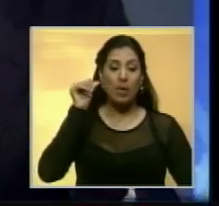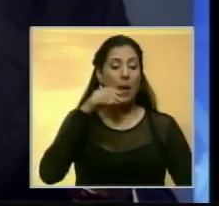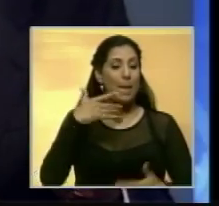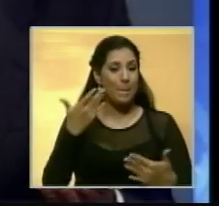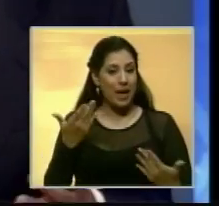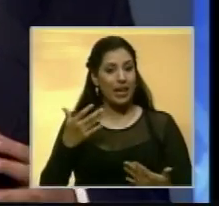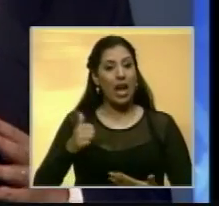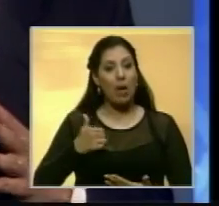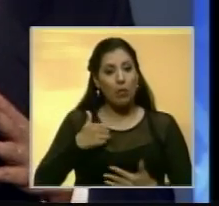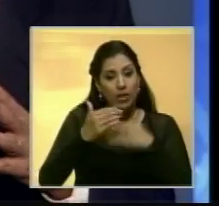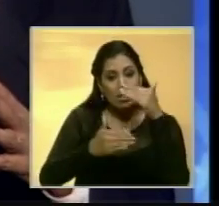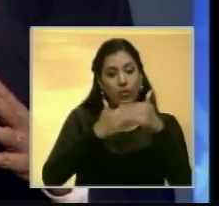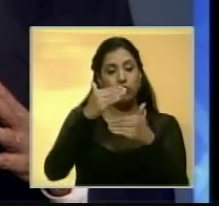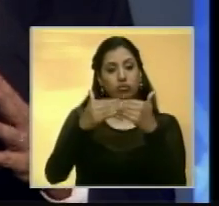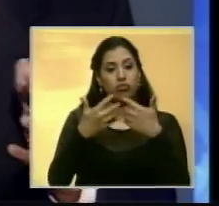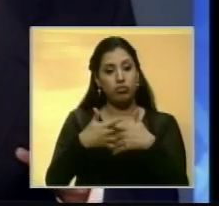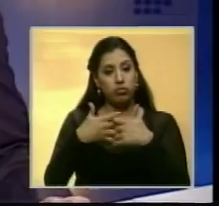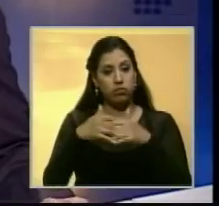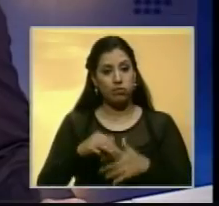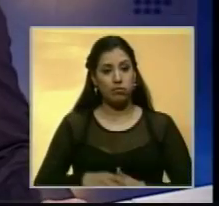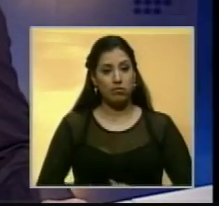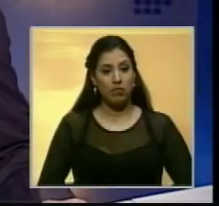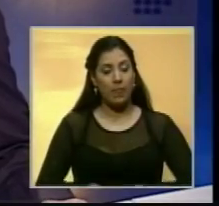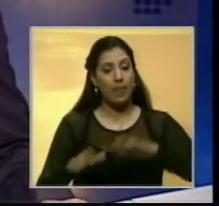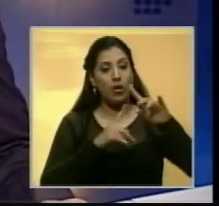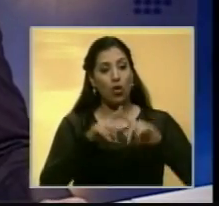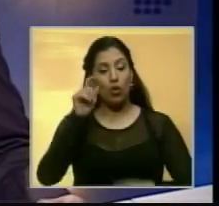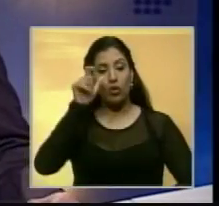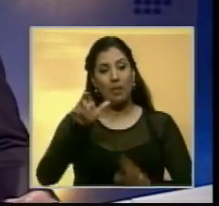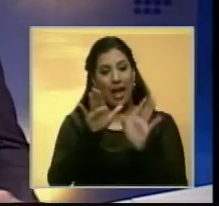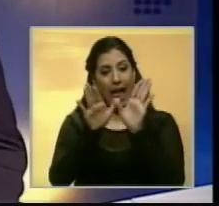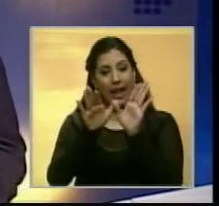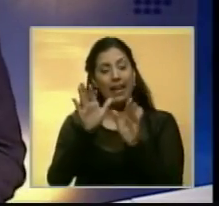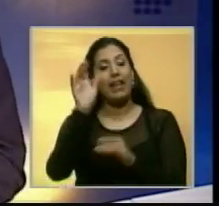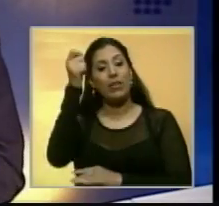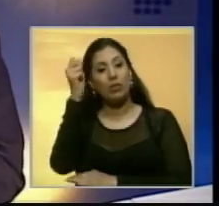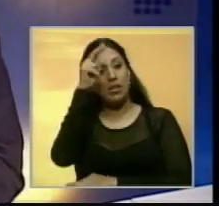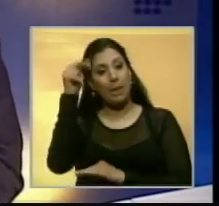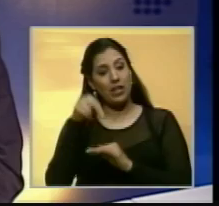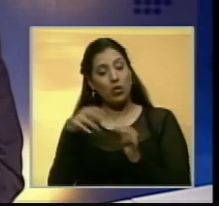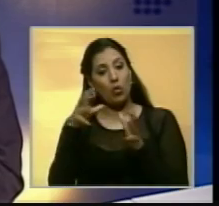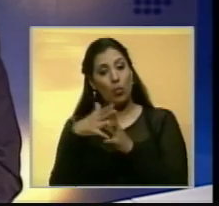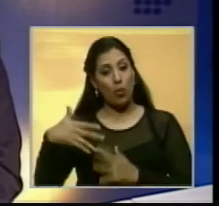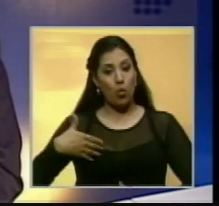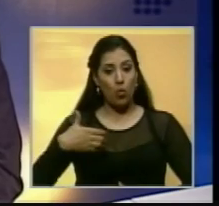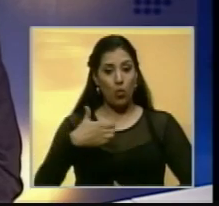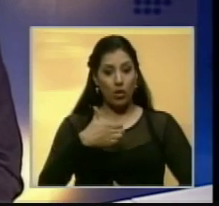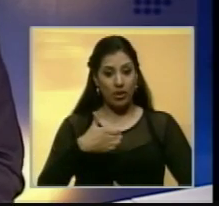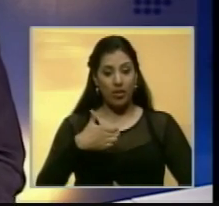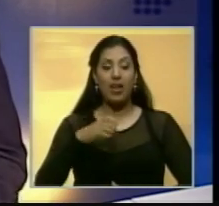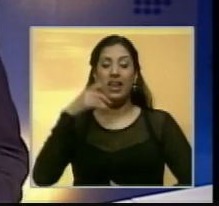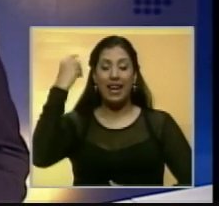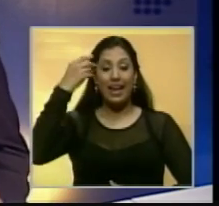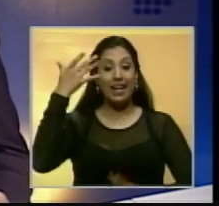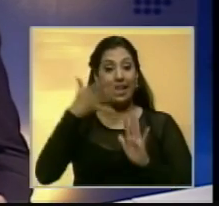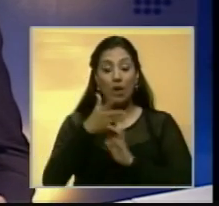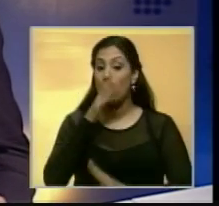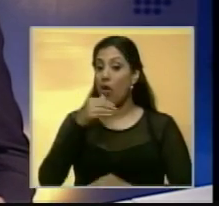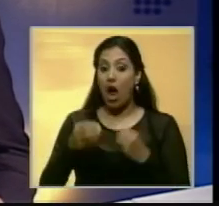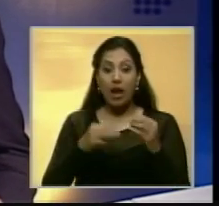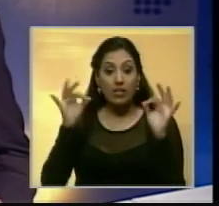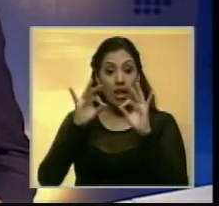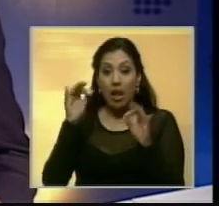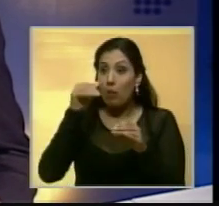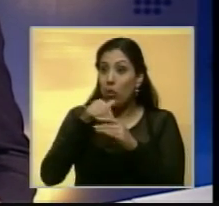para sacar este país adelante a producir. Ángel Medina, diputado a la Asamblea Nacional por la Mesa de la Unidad Democrática, considera que de no